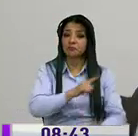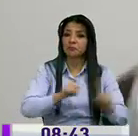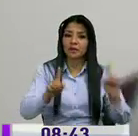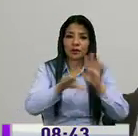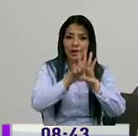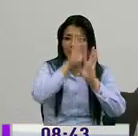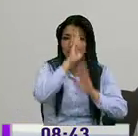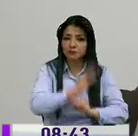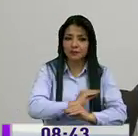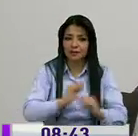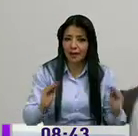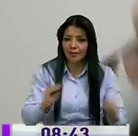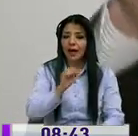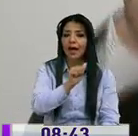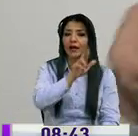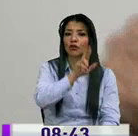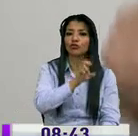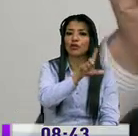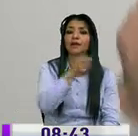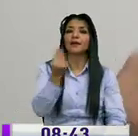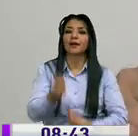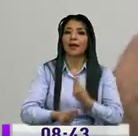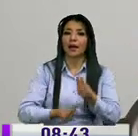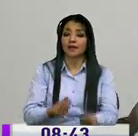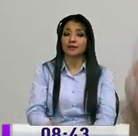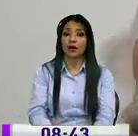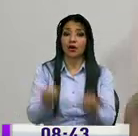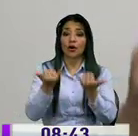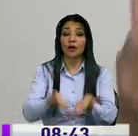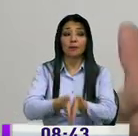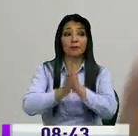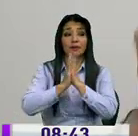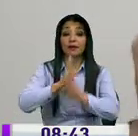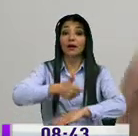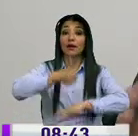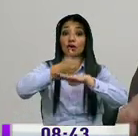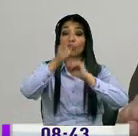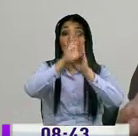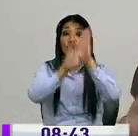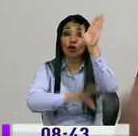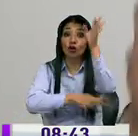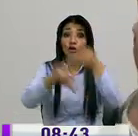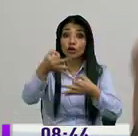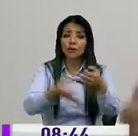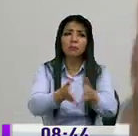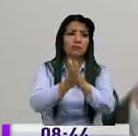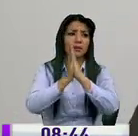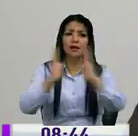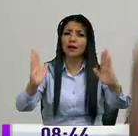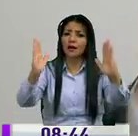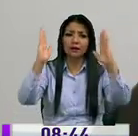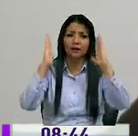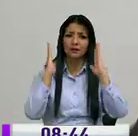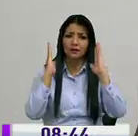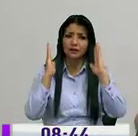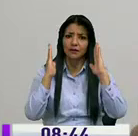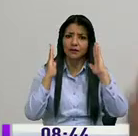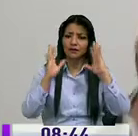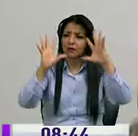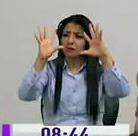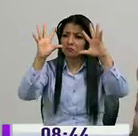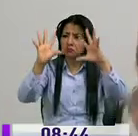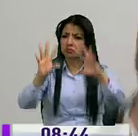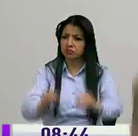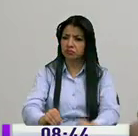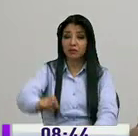ilegalmente adoptada por el Arcotel, lo que hemos pedido hoy a la Corte es, por favor, ampárennos. No nos obliguen a apagar